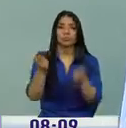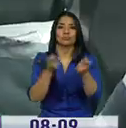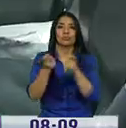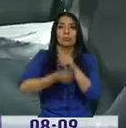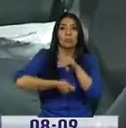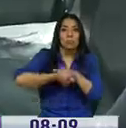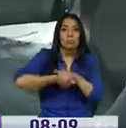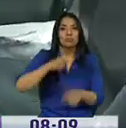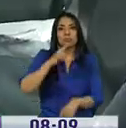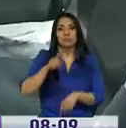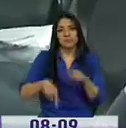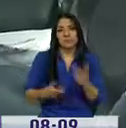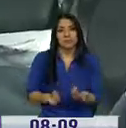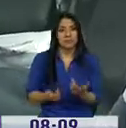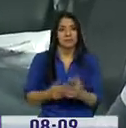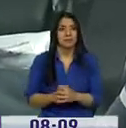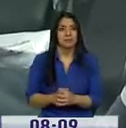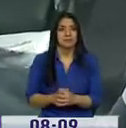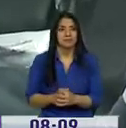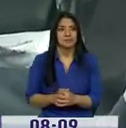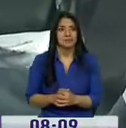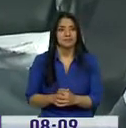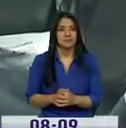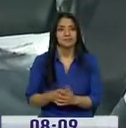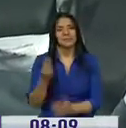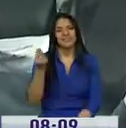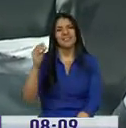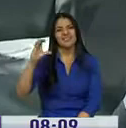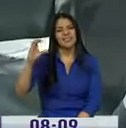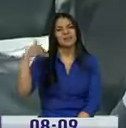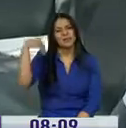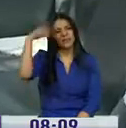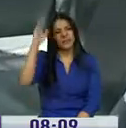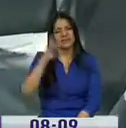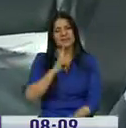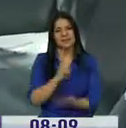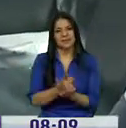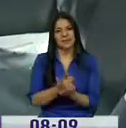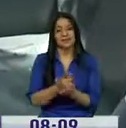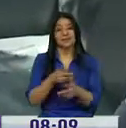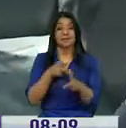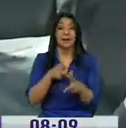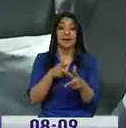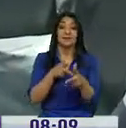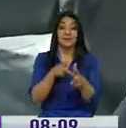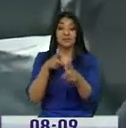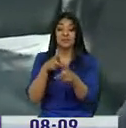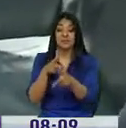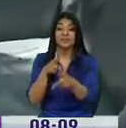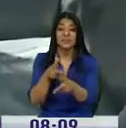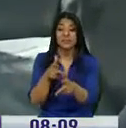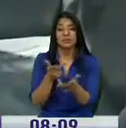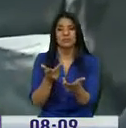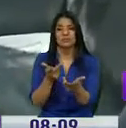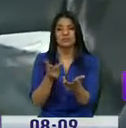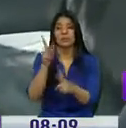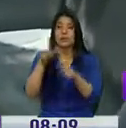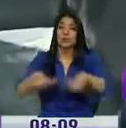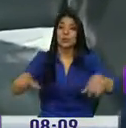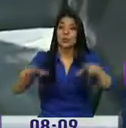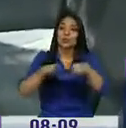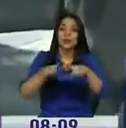esconderse. Puede que sí tenga por ahí algo de intereses económicos, porque en realidad con el tráfico y todo lo que hay, pienso que hay sectores en los